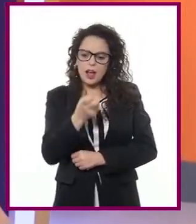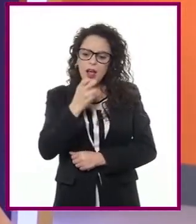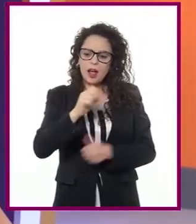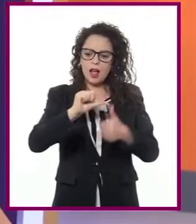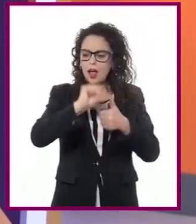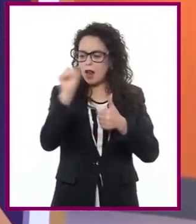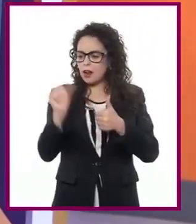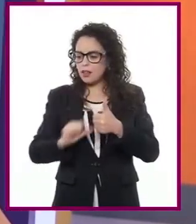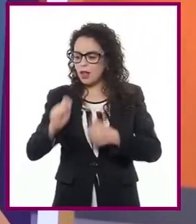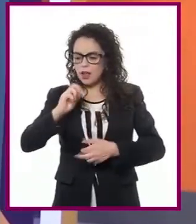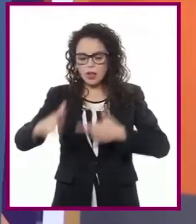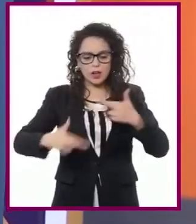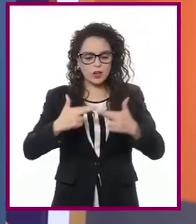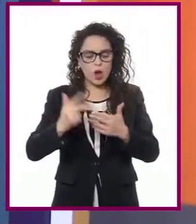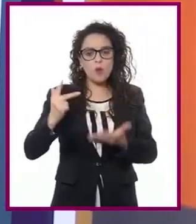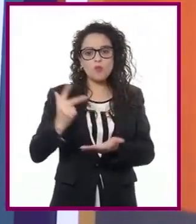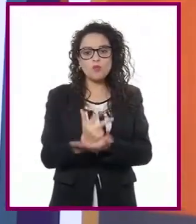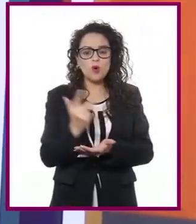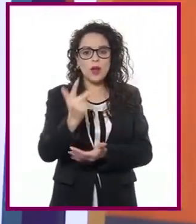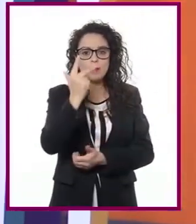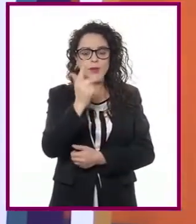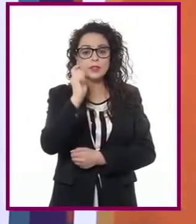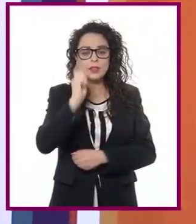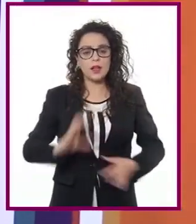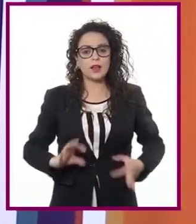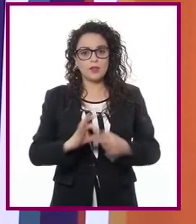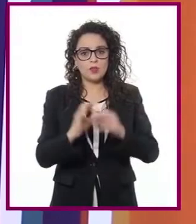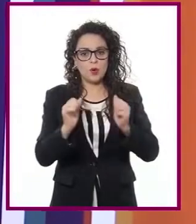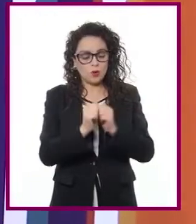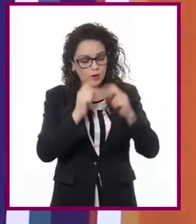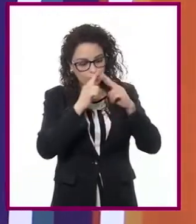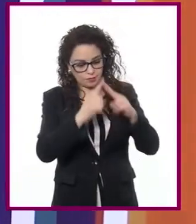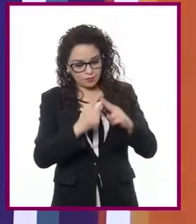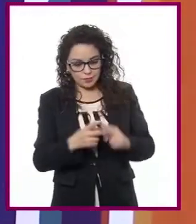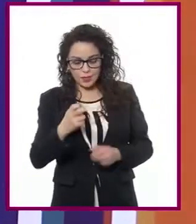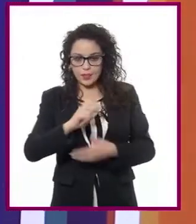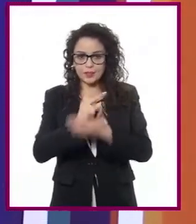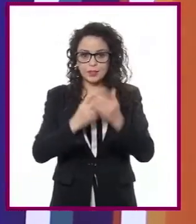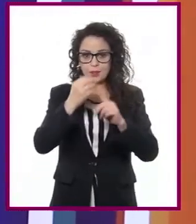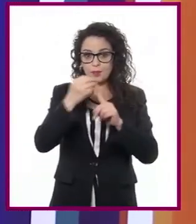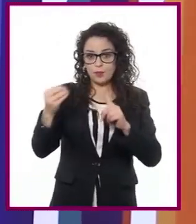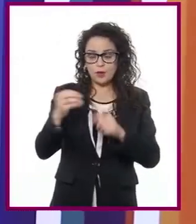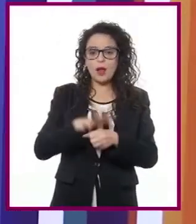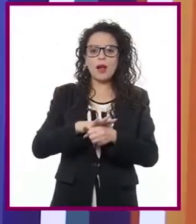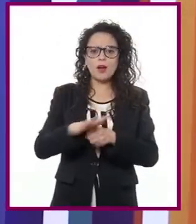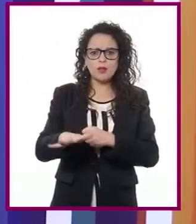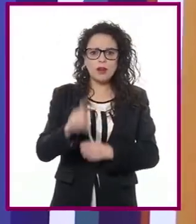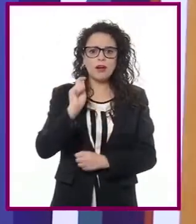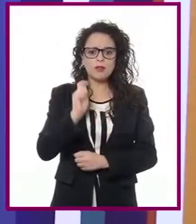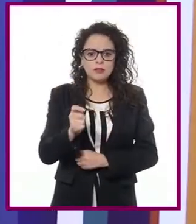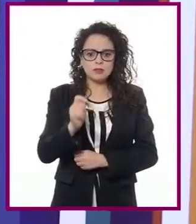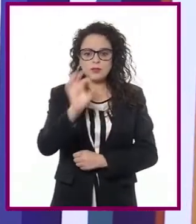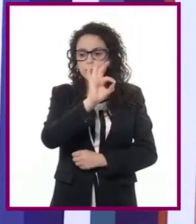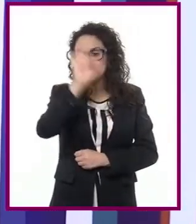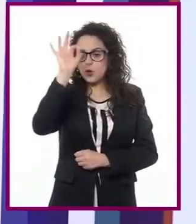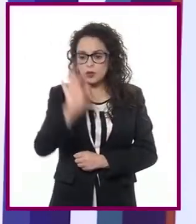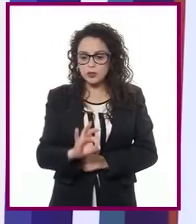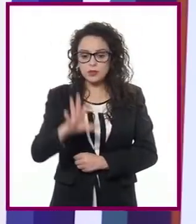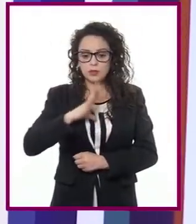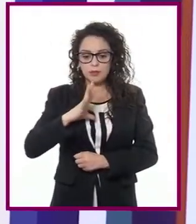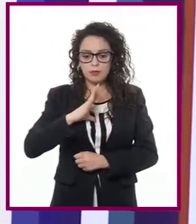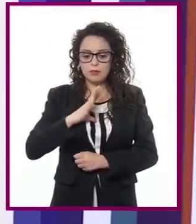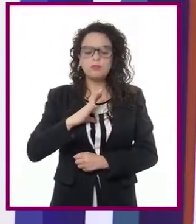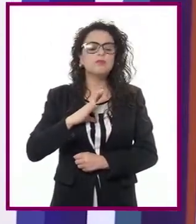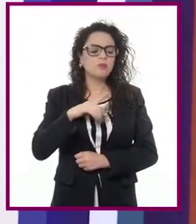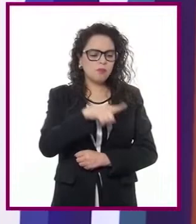región purépecha se relaciona con el objetivo matemático de la sesión, el cual es obtener el porcentaje que representa una cantidad de